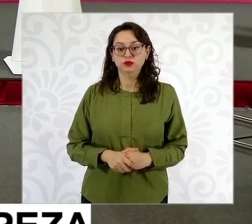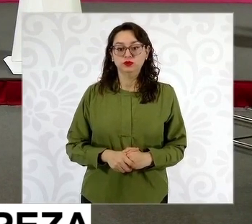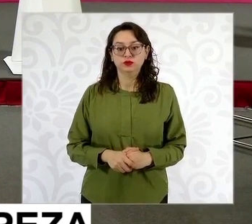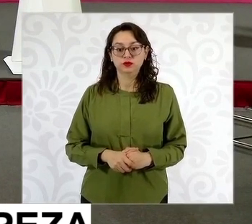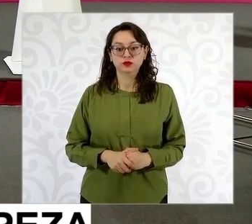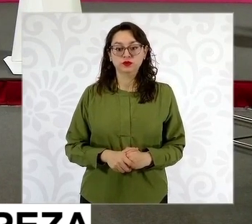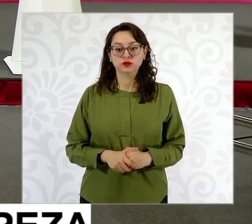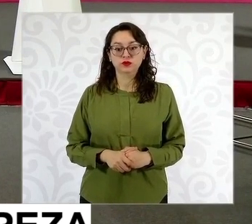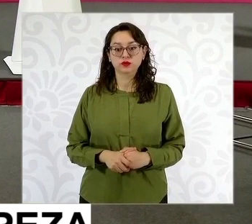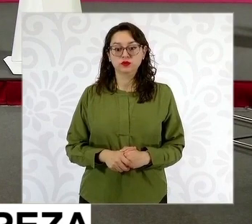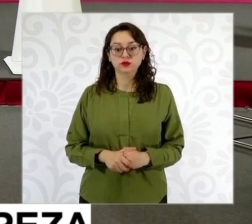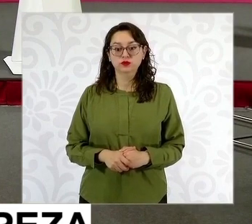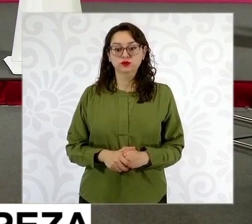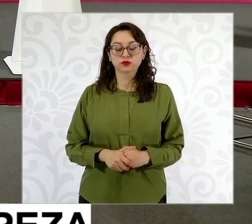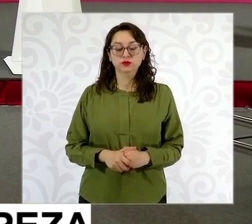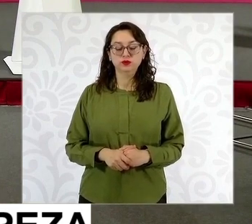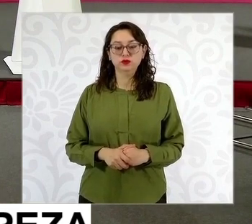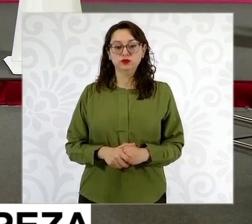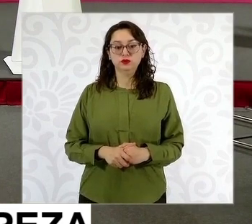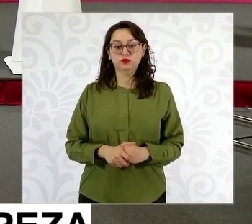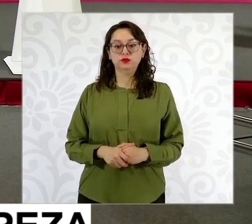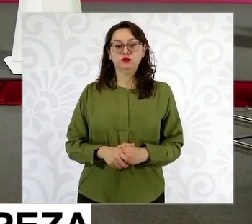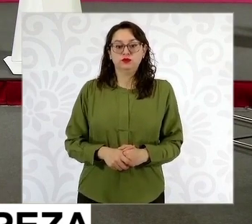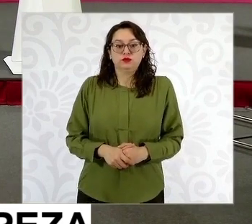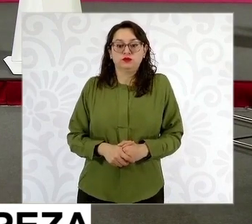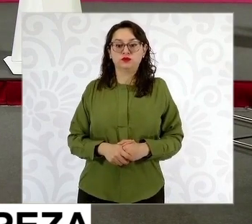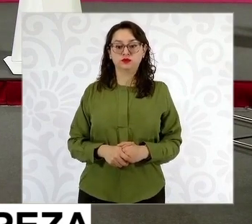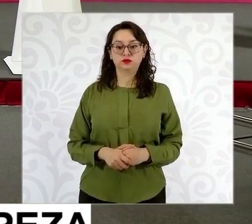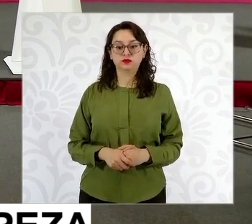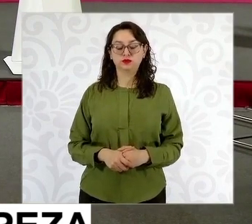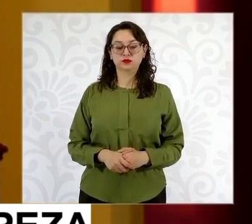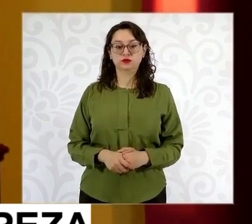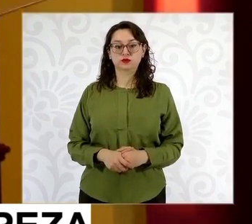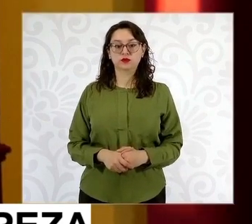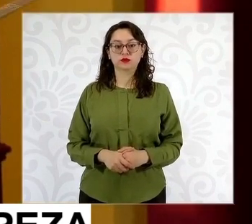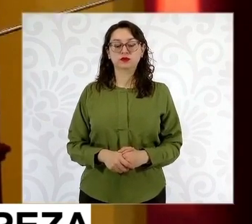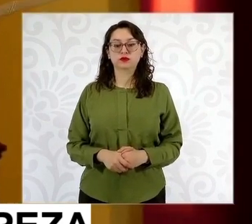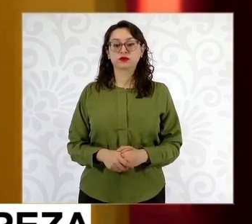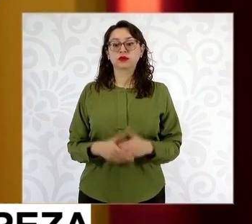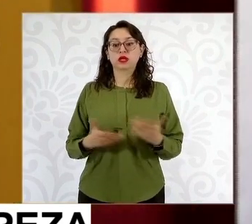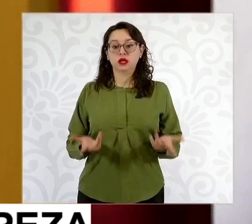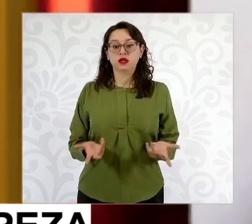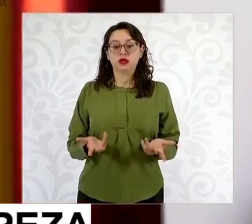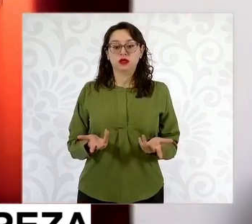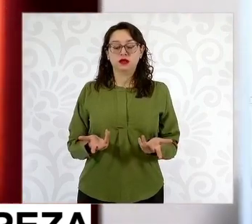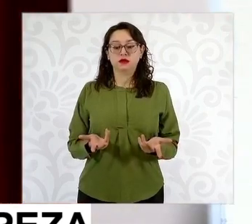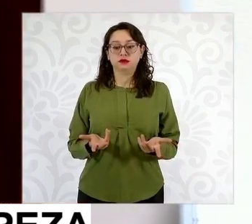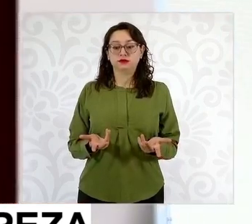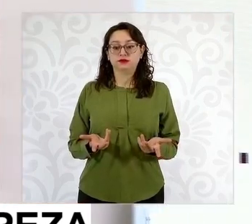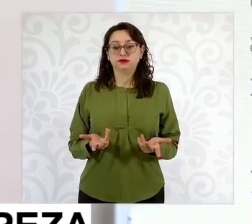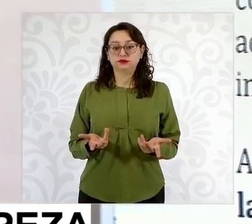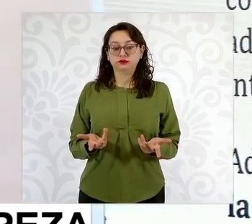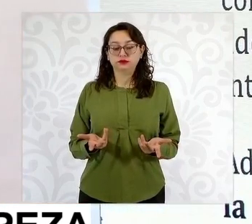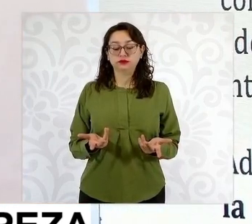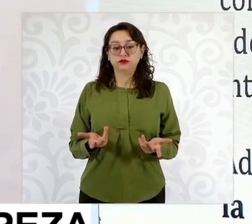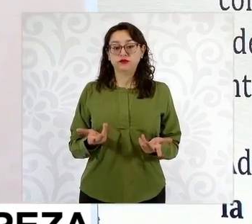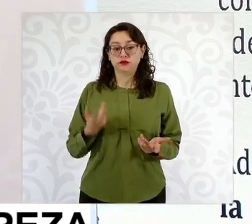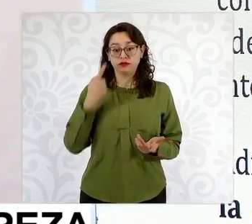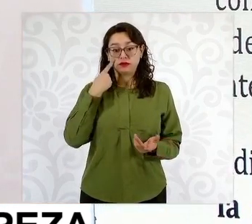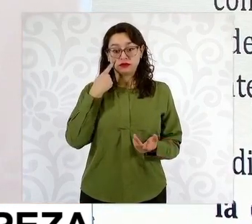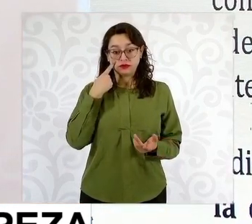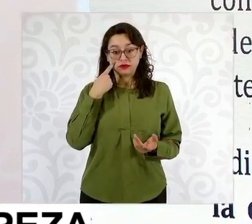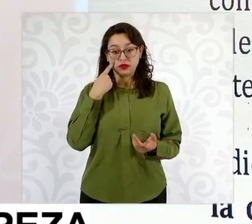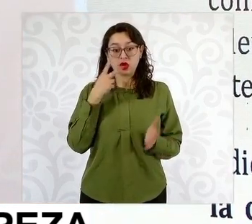Y este es el caso de Campeche, uno específico de los 6. En 17 se aprobó